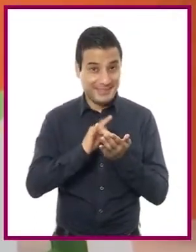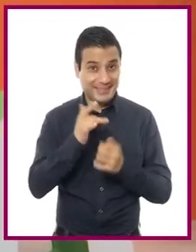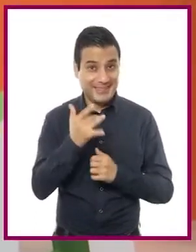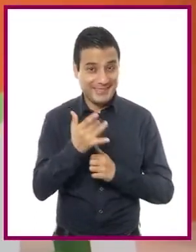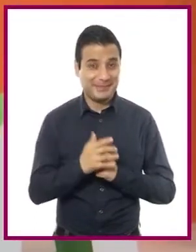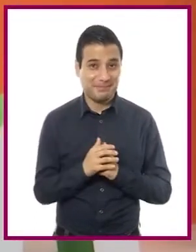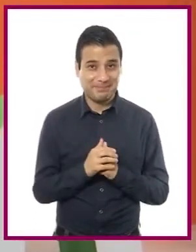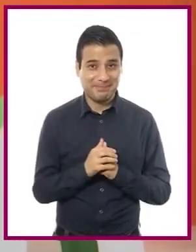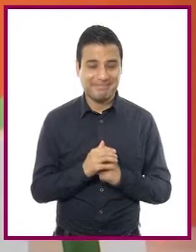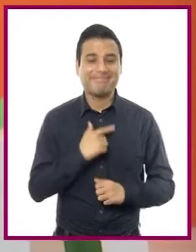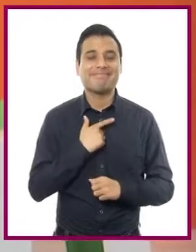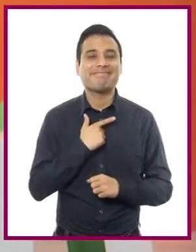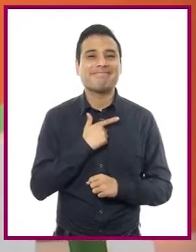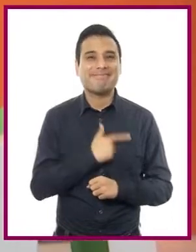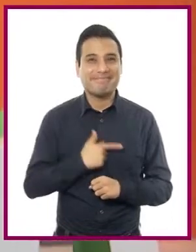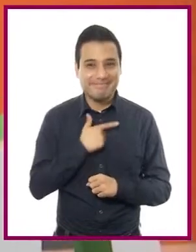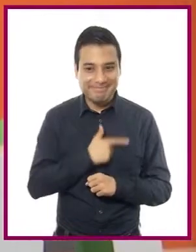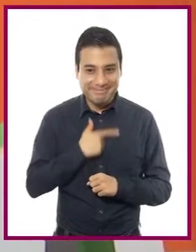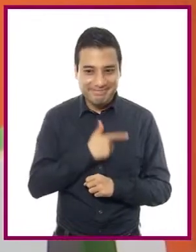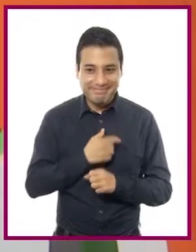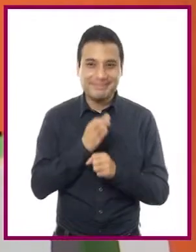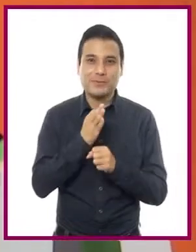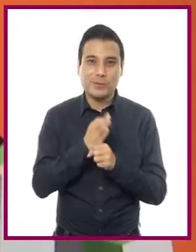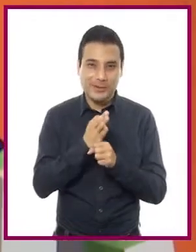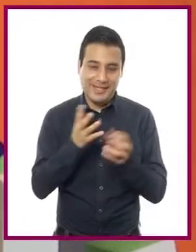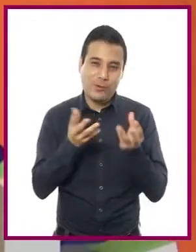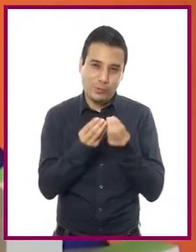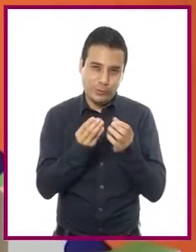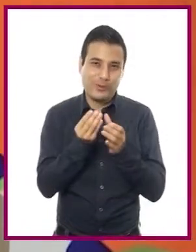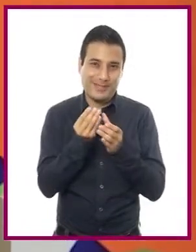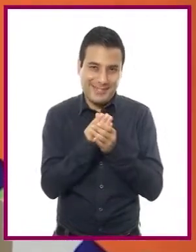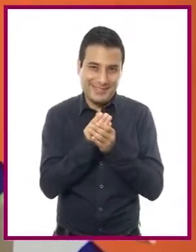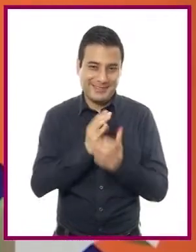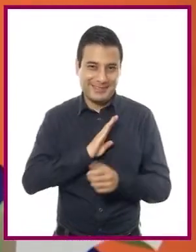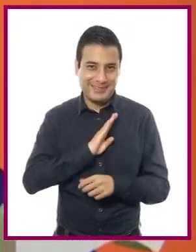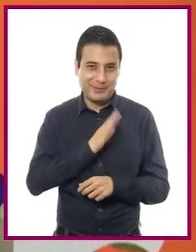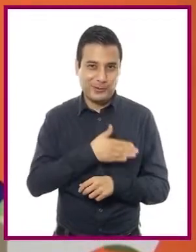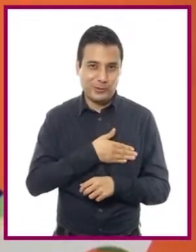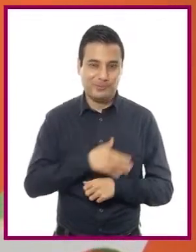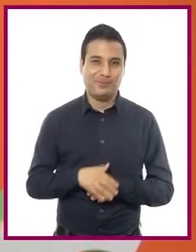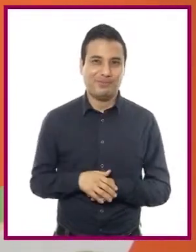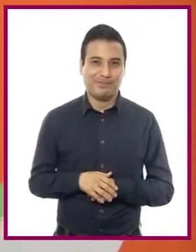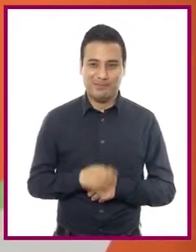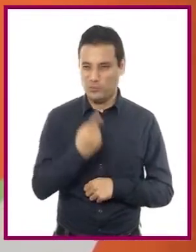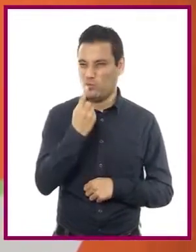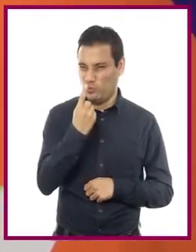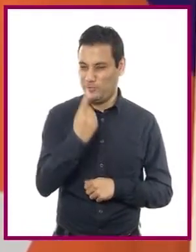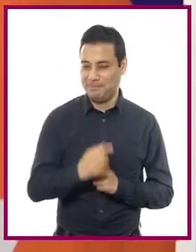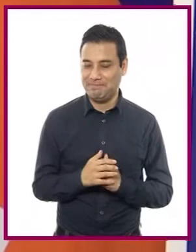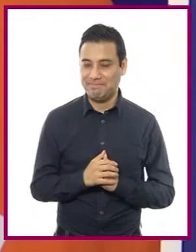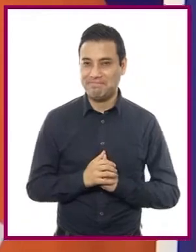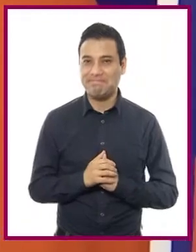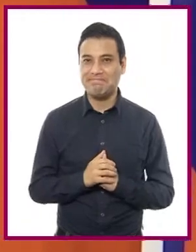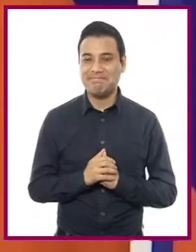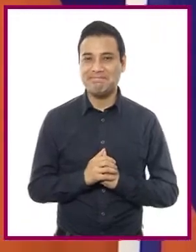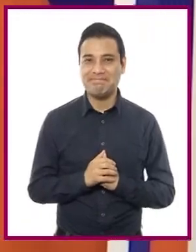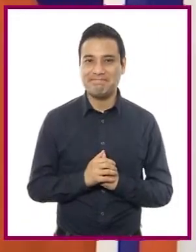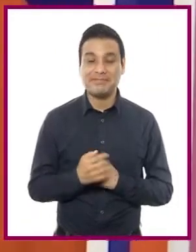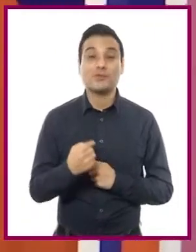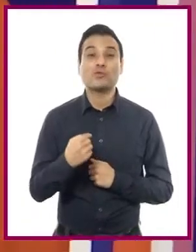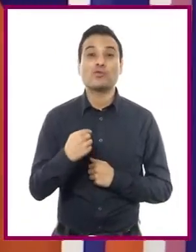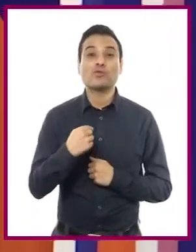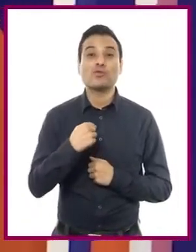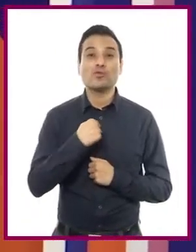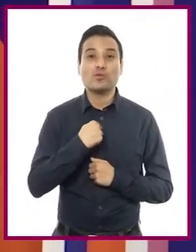Enrique. Es un placer estar nuevamente con ustedes en esta sesión de lengua materna para primer grado de secundaria. Soy el